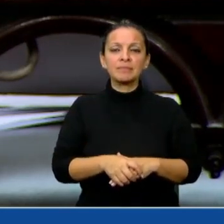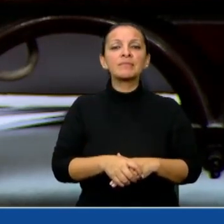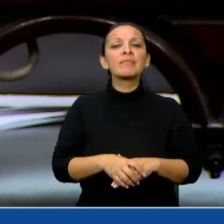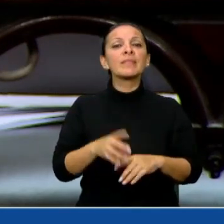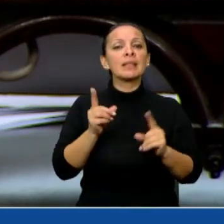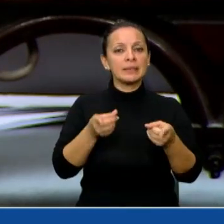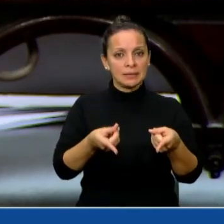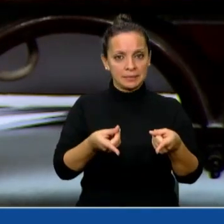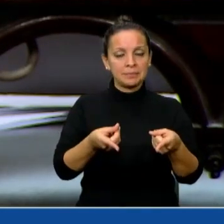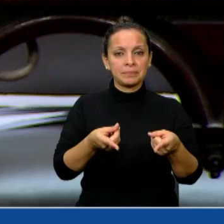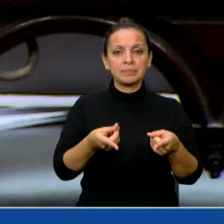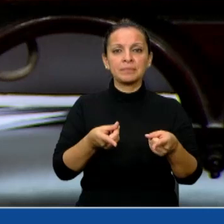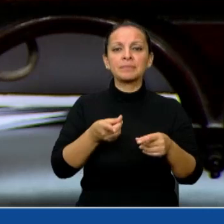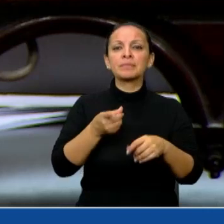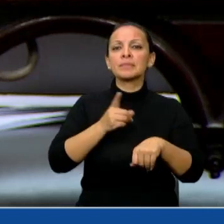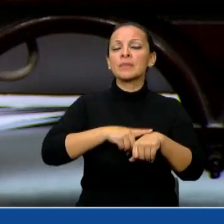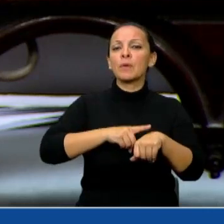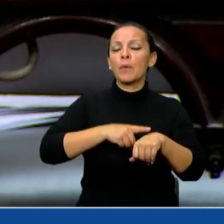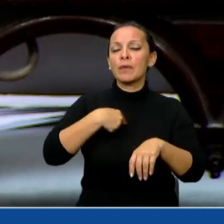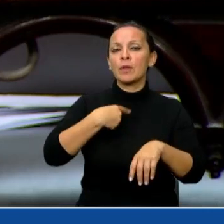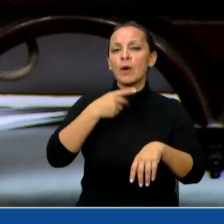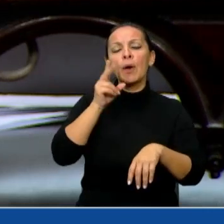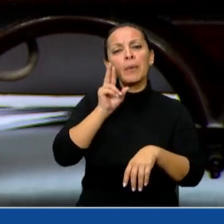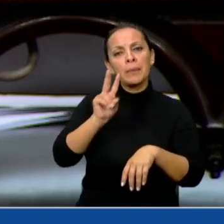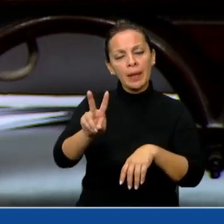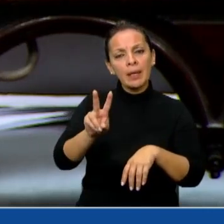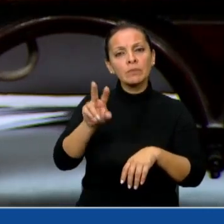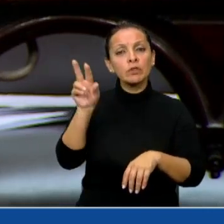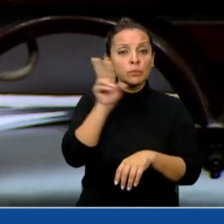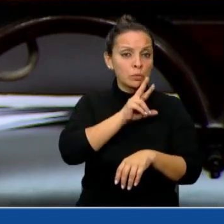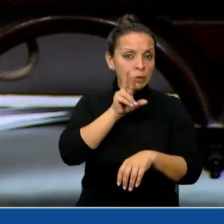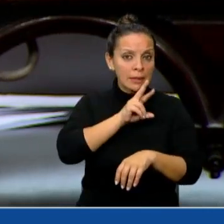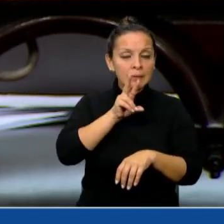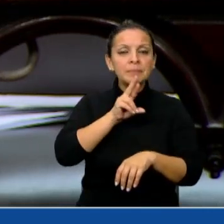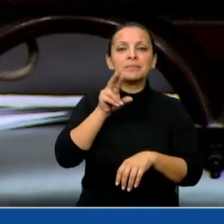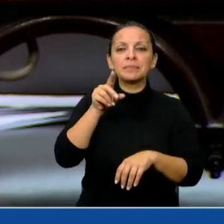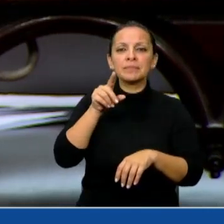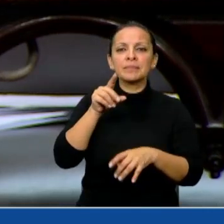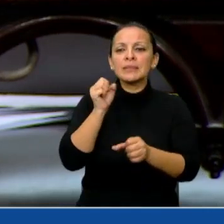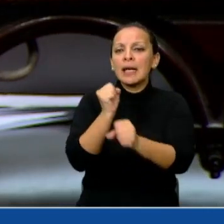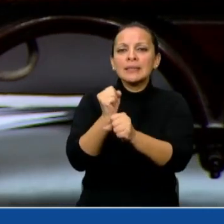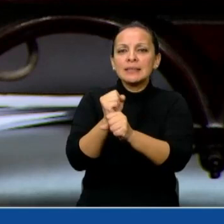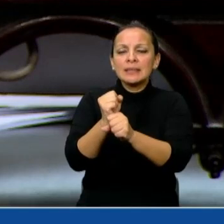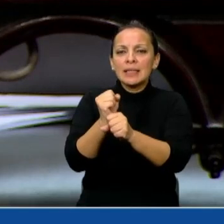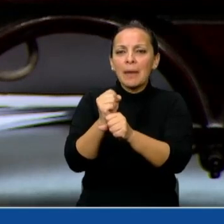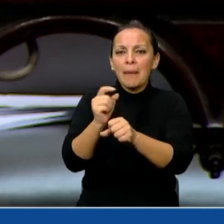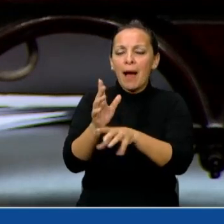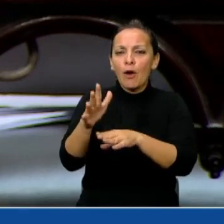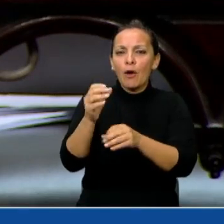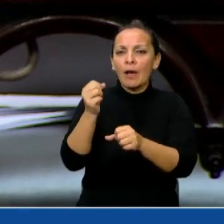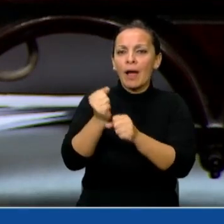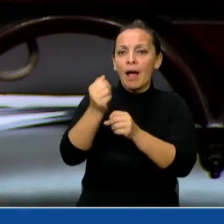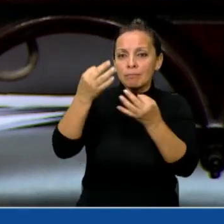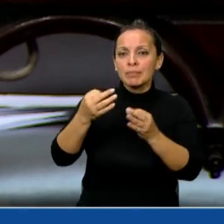Y también cuando vemos la preeminencia de las mujeres en el trabajo informal, que remunera a